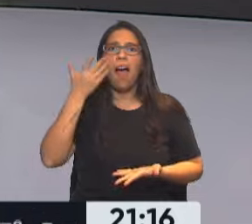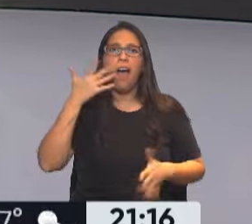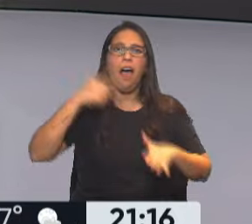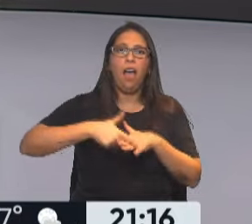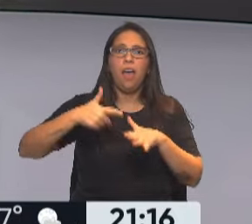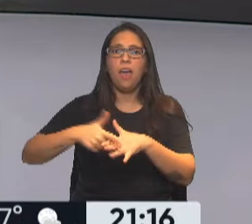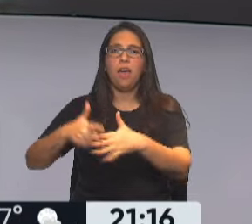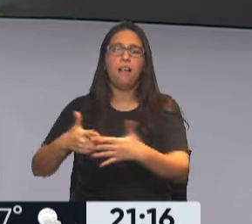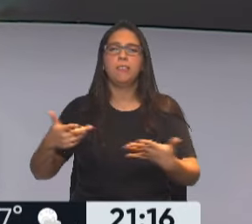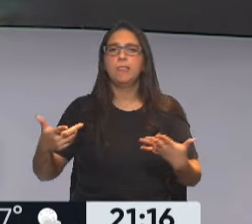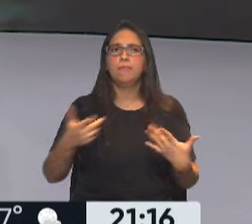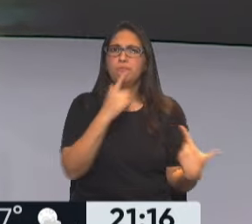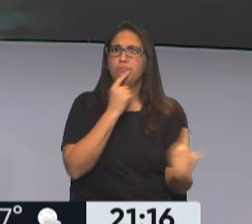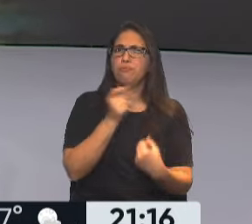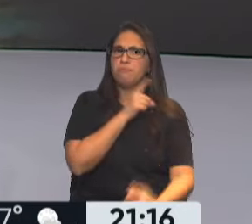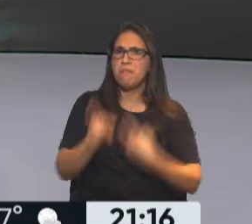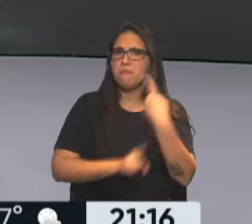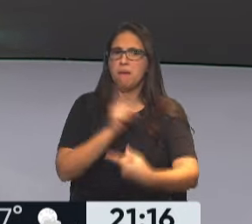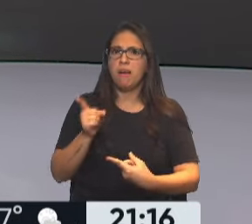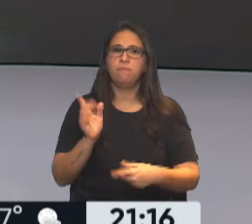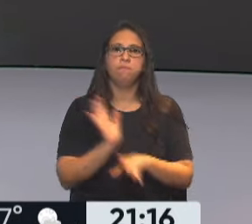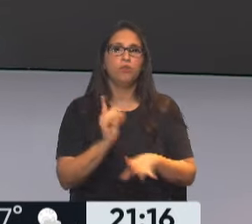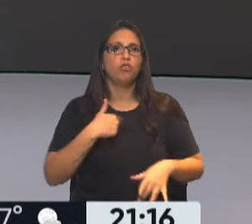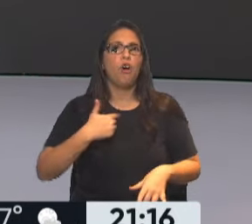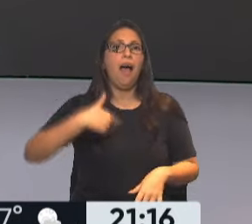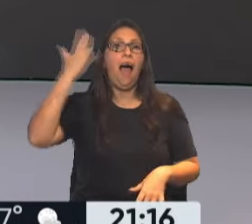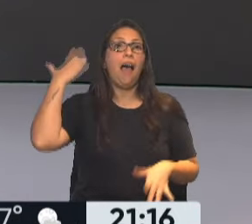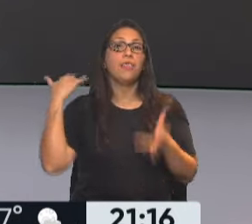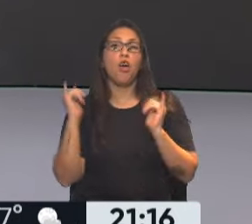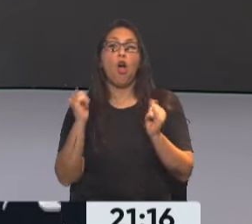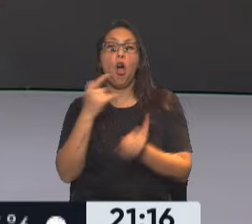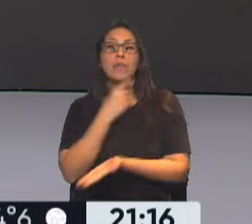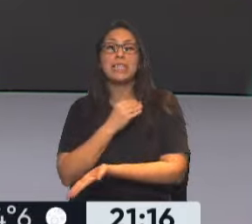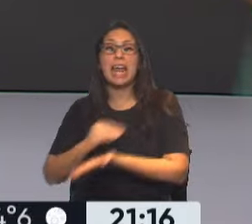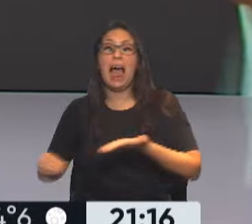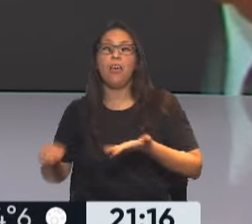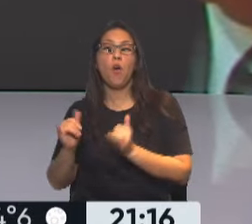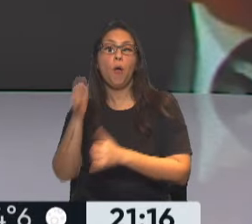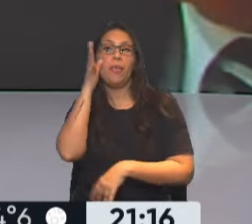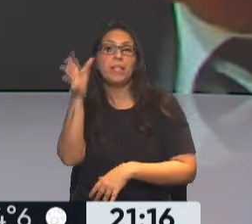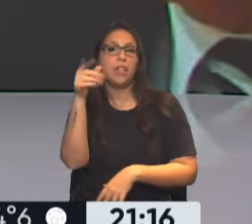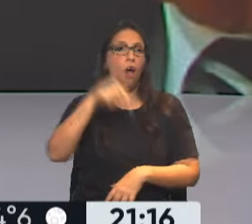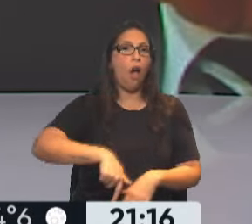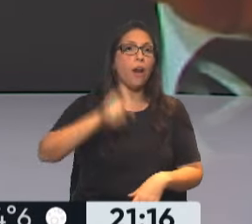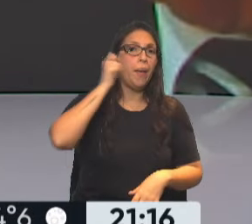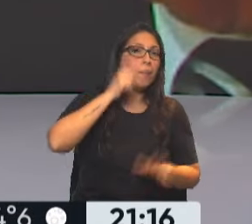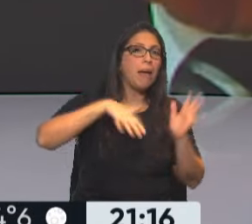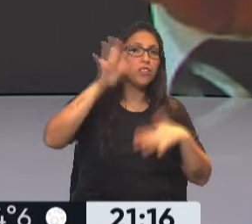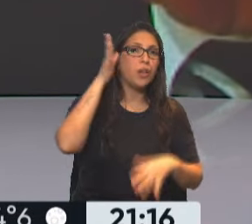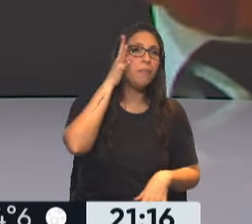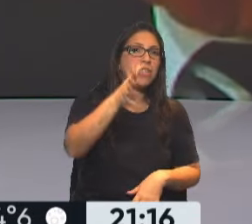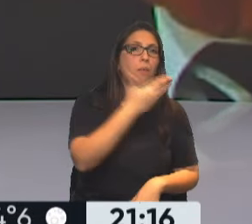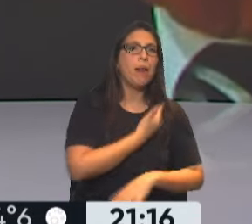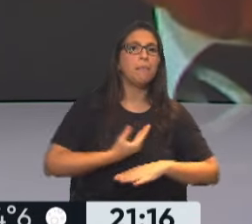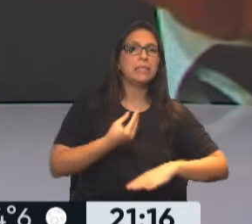que había sido tan criticado, que dijo: fui demasiado joven cuando era senador y ahora soy demasiado viejo para seguir siendo presidente, entre todas las cosas